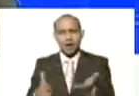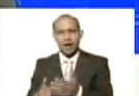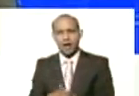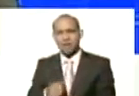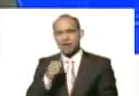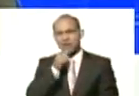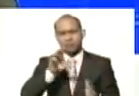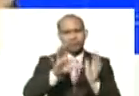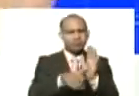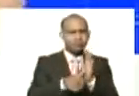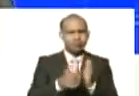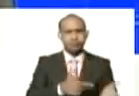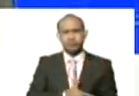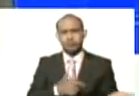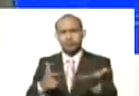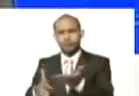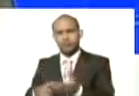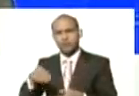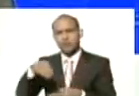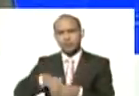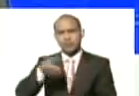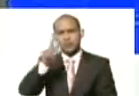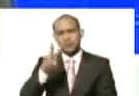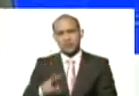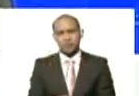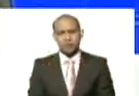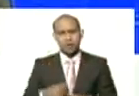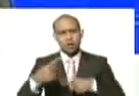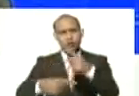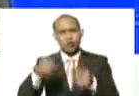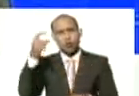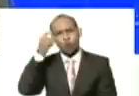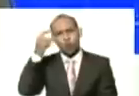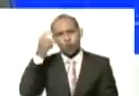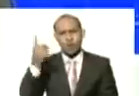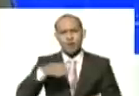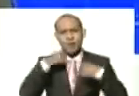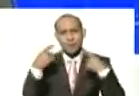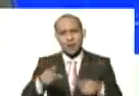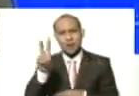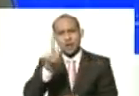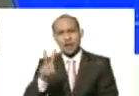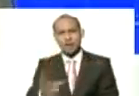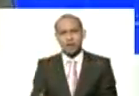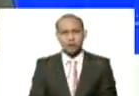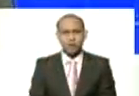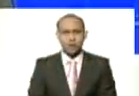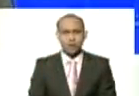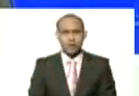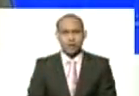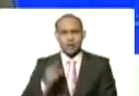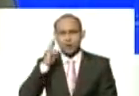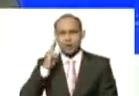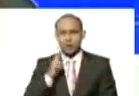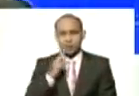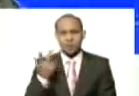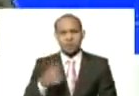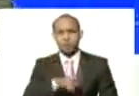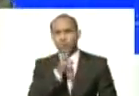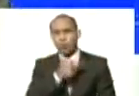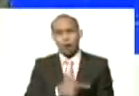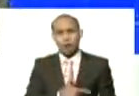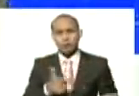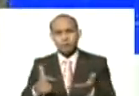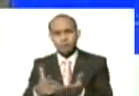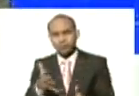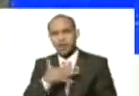se robe un parque de armas, todos los días, para desarmar a la Venezuela bolivariana, para desarmar a nuestra